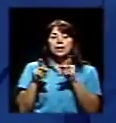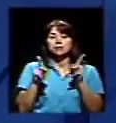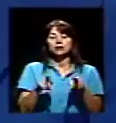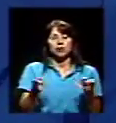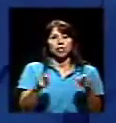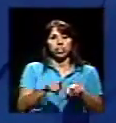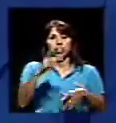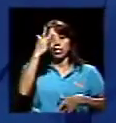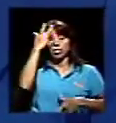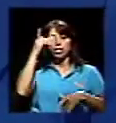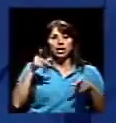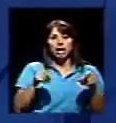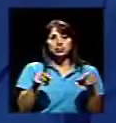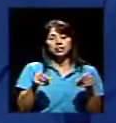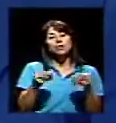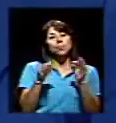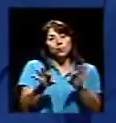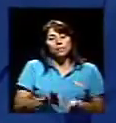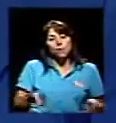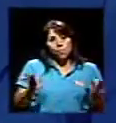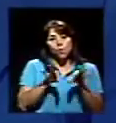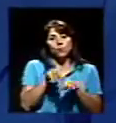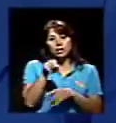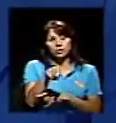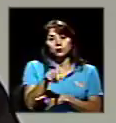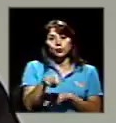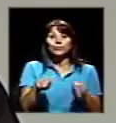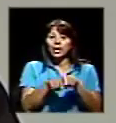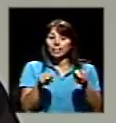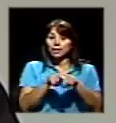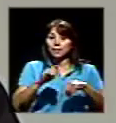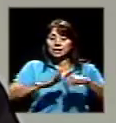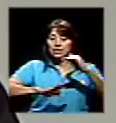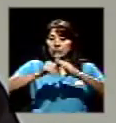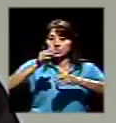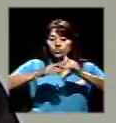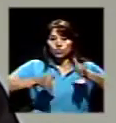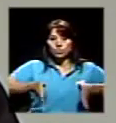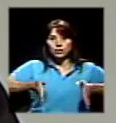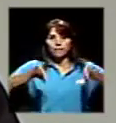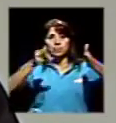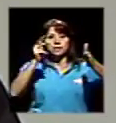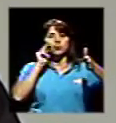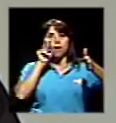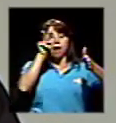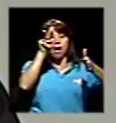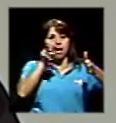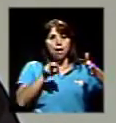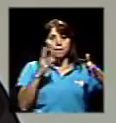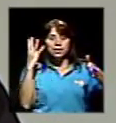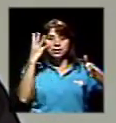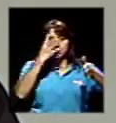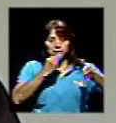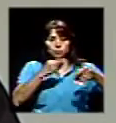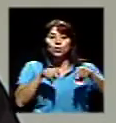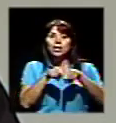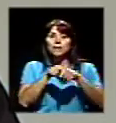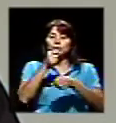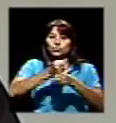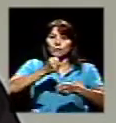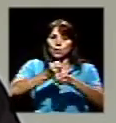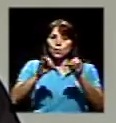esa inversión. Además de ser un edificio bellísimo estéticamente, pues está cumpliendo una función muy